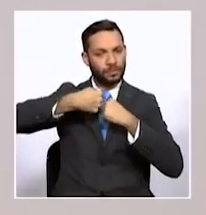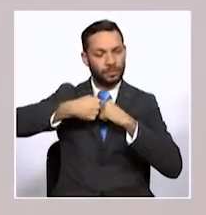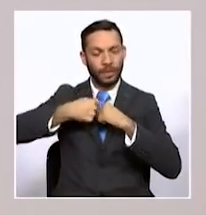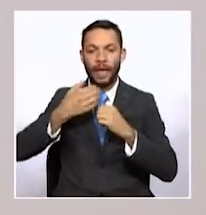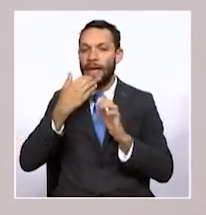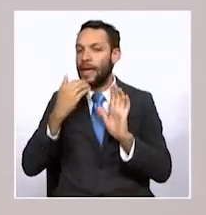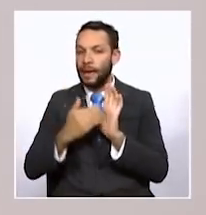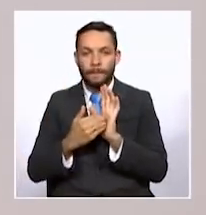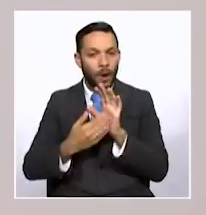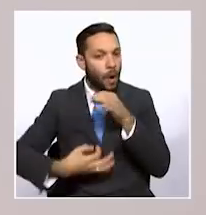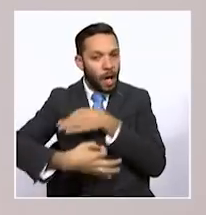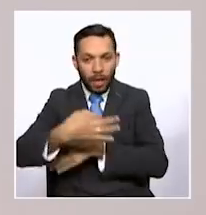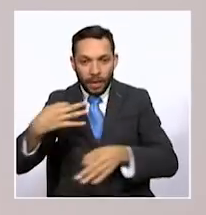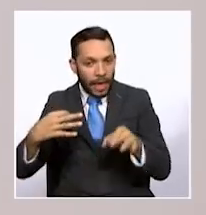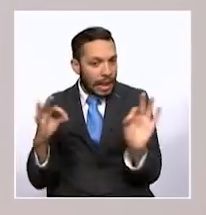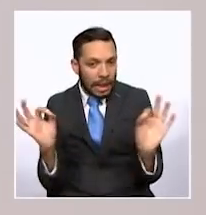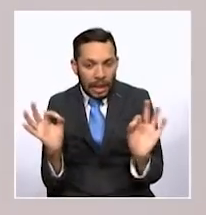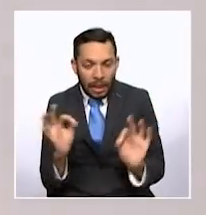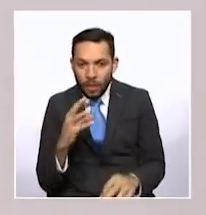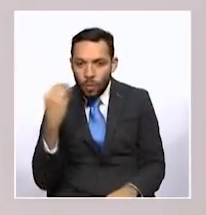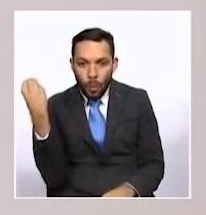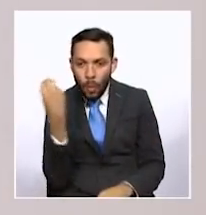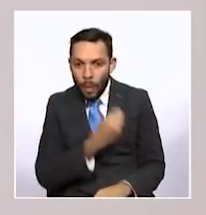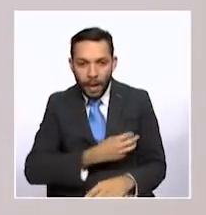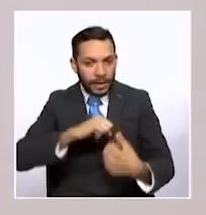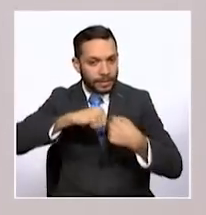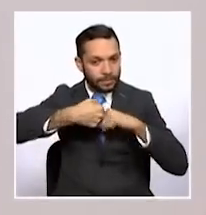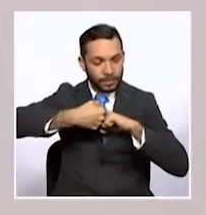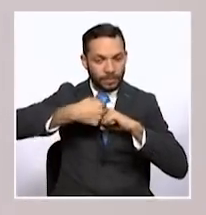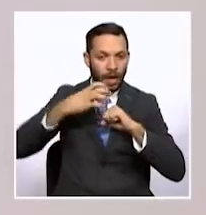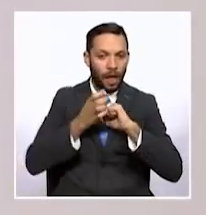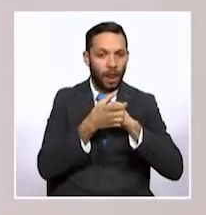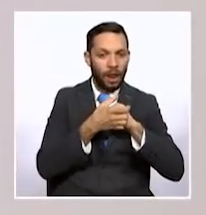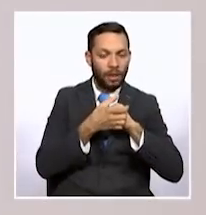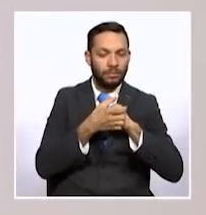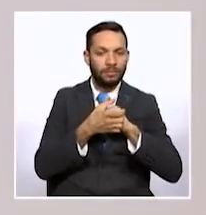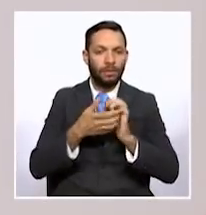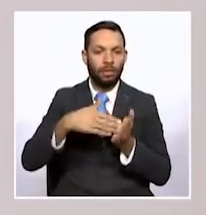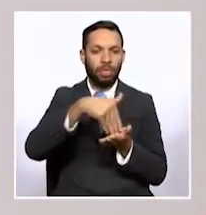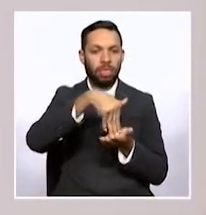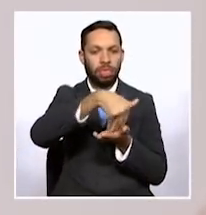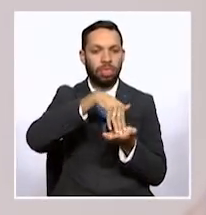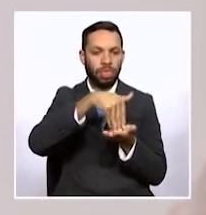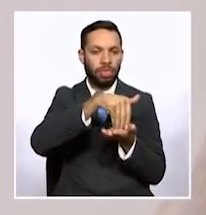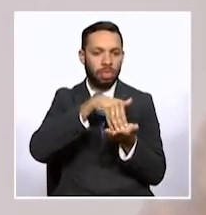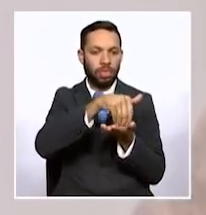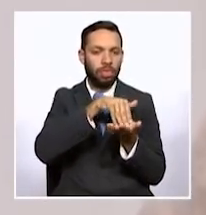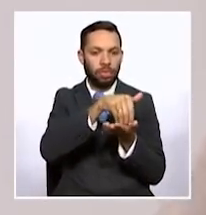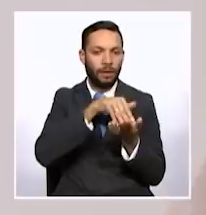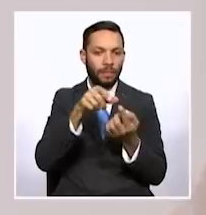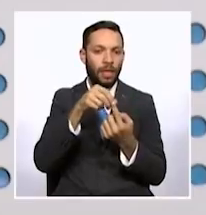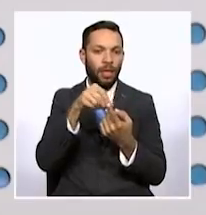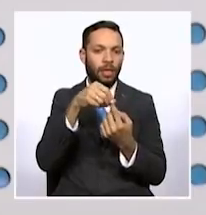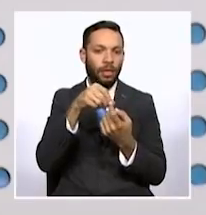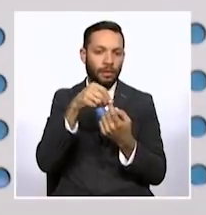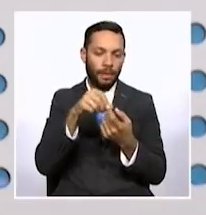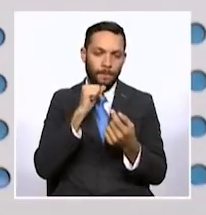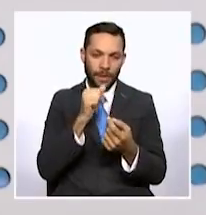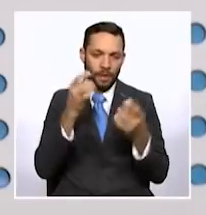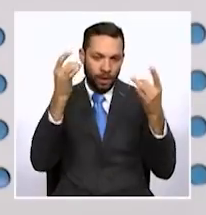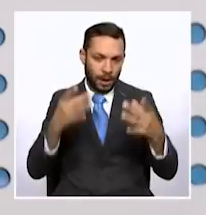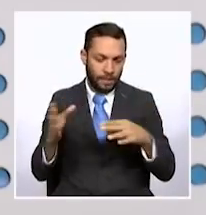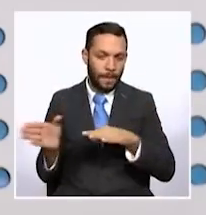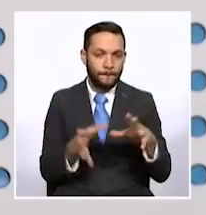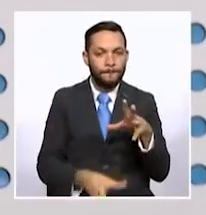estabilizadores primarios, la rodilla sería completamente inestable. Además de eso, las estructuras musculares nos dan una